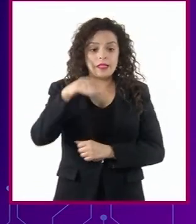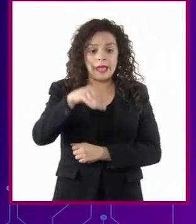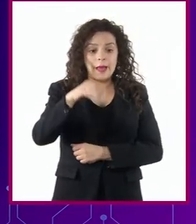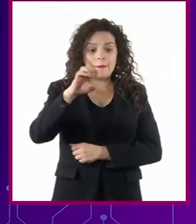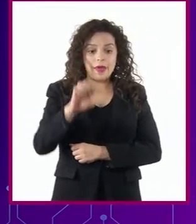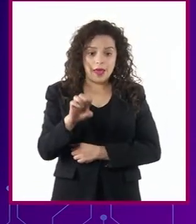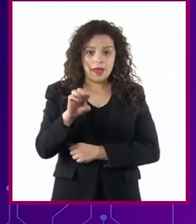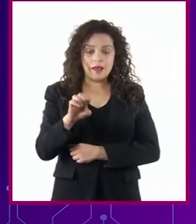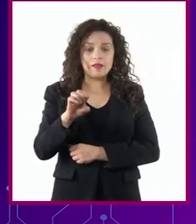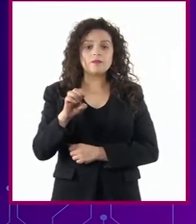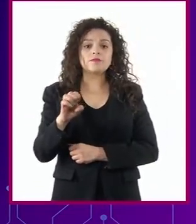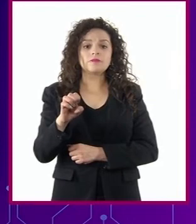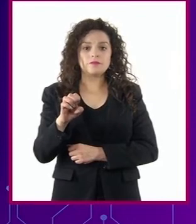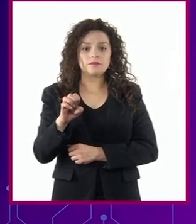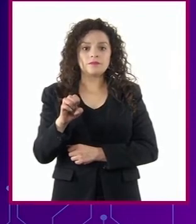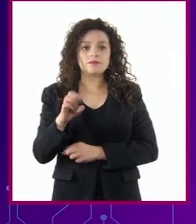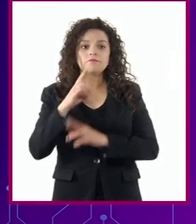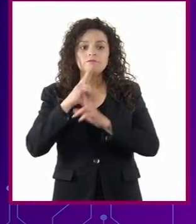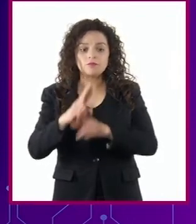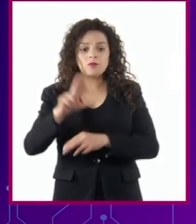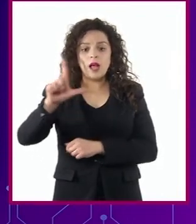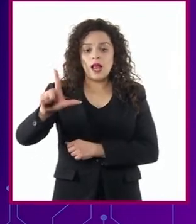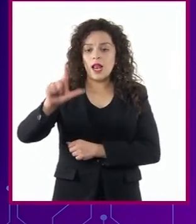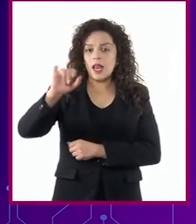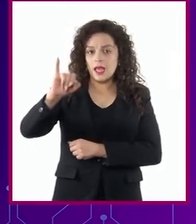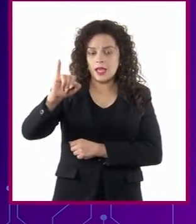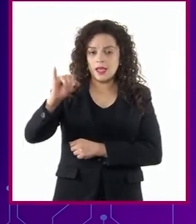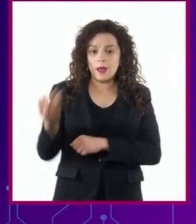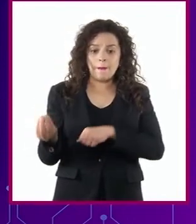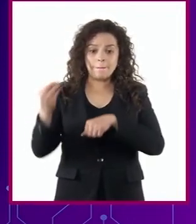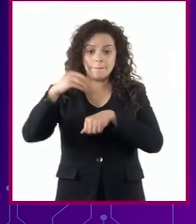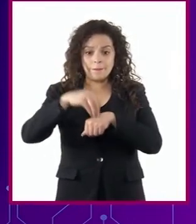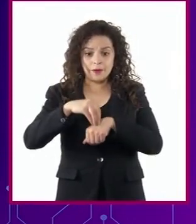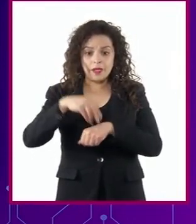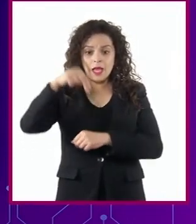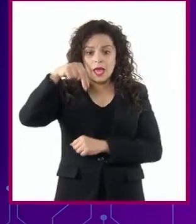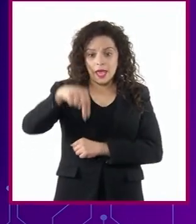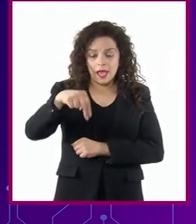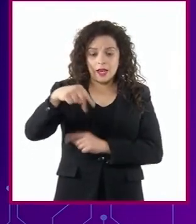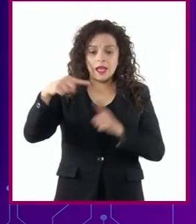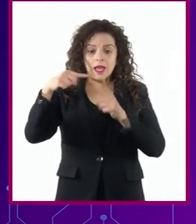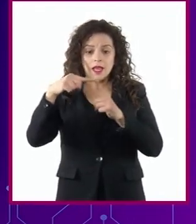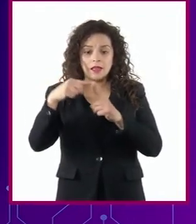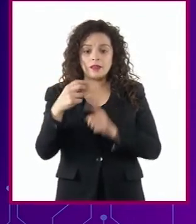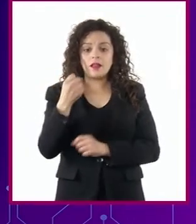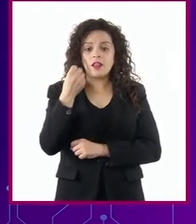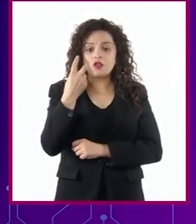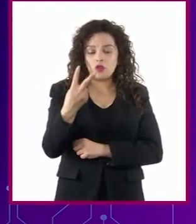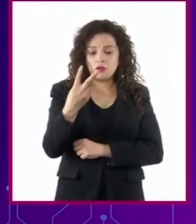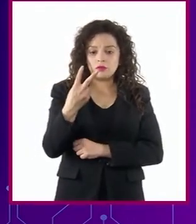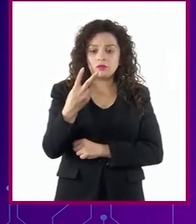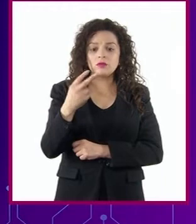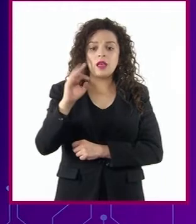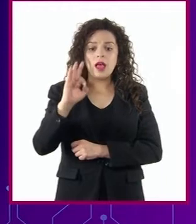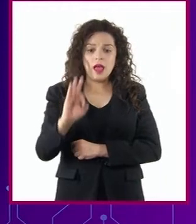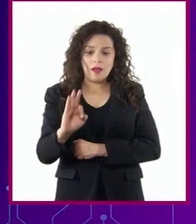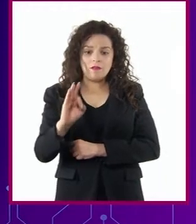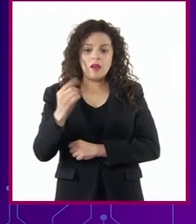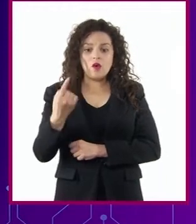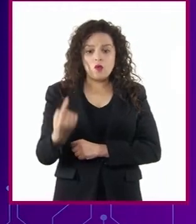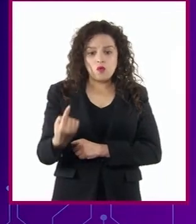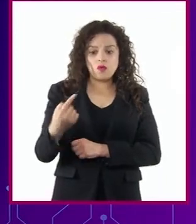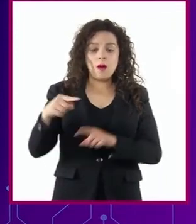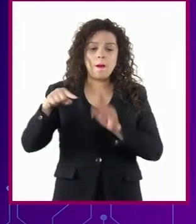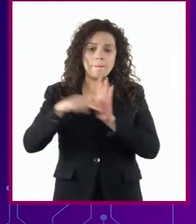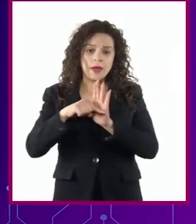en este caso, más la mitad del número de datos, o sea, la mitad de 53 menos la frecuencia acumulada del intervalo